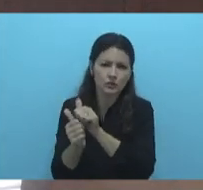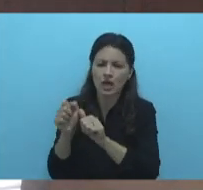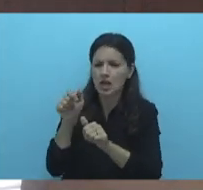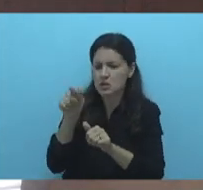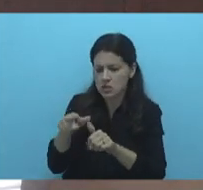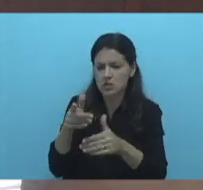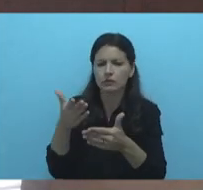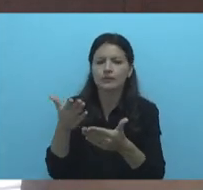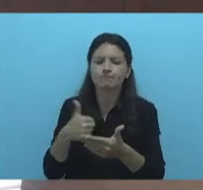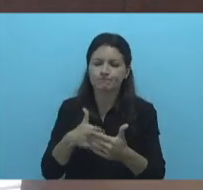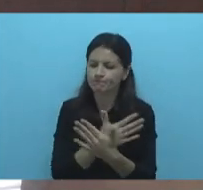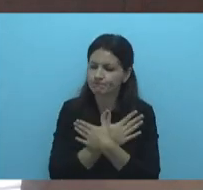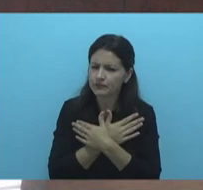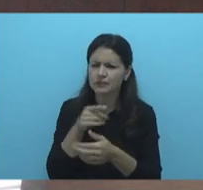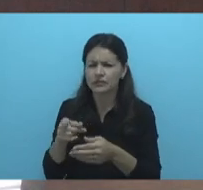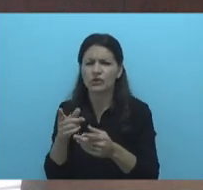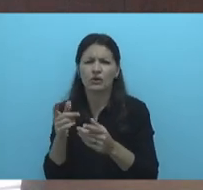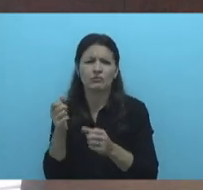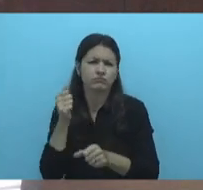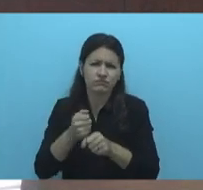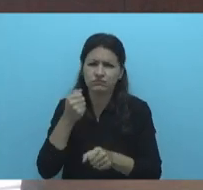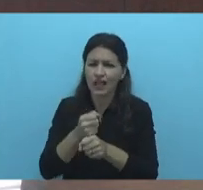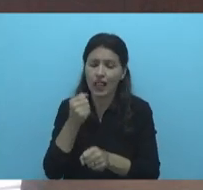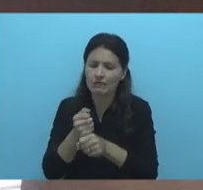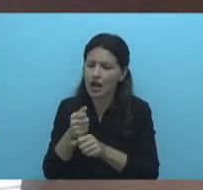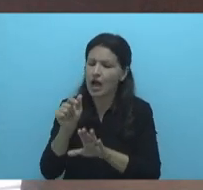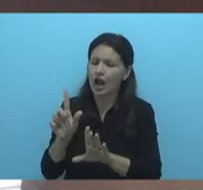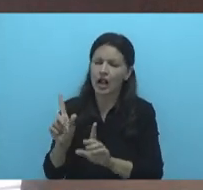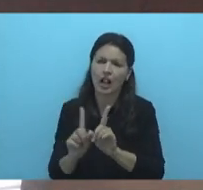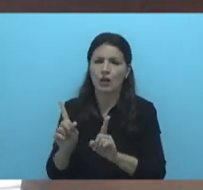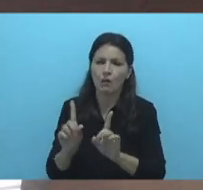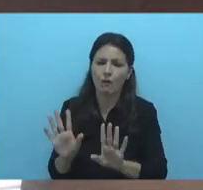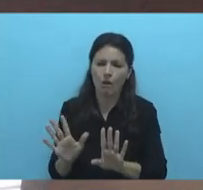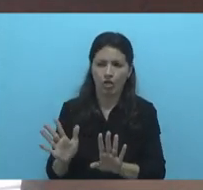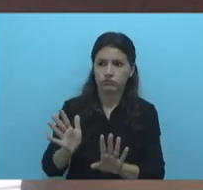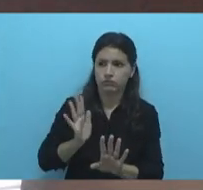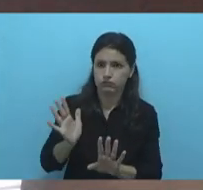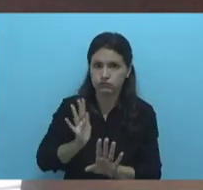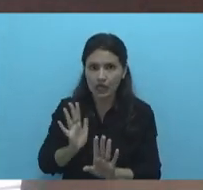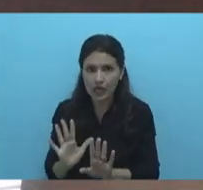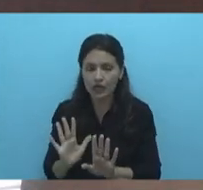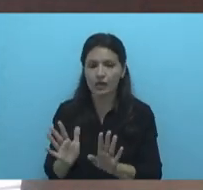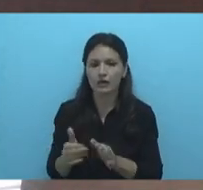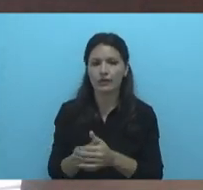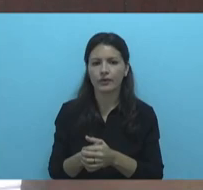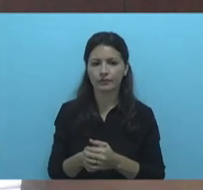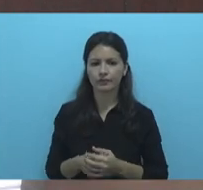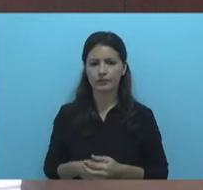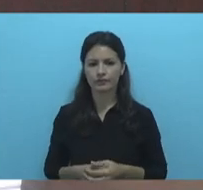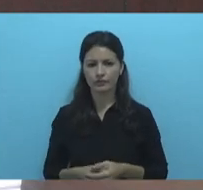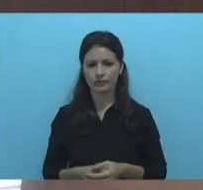trabaja en móviles en la calle y tienen que estar pasando vicisitudes cada vez que tienen que encarar una